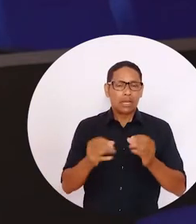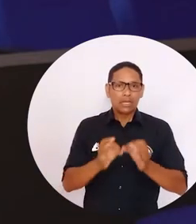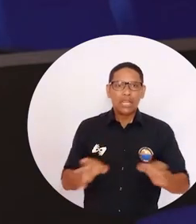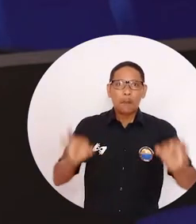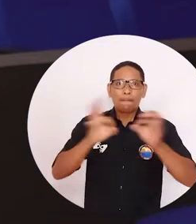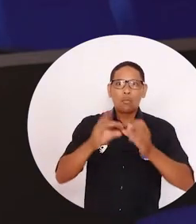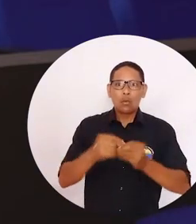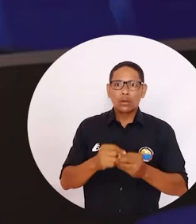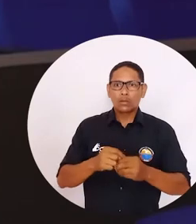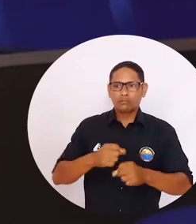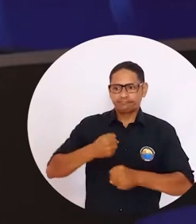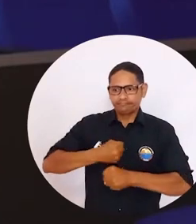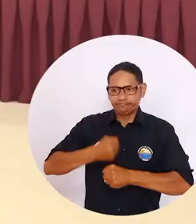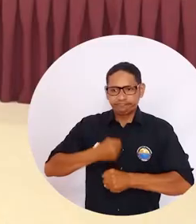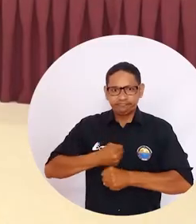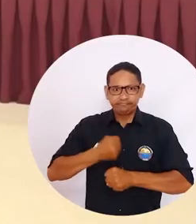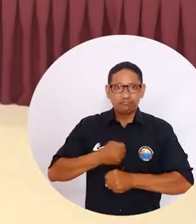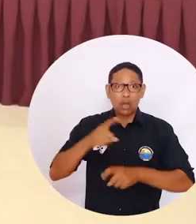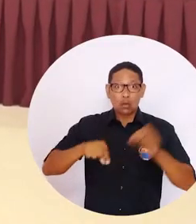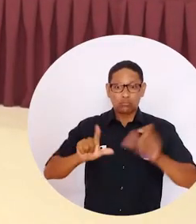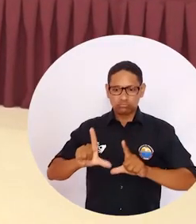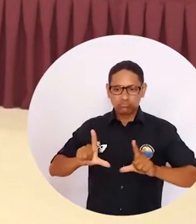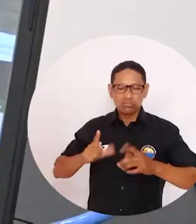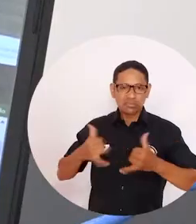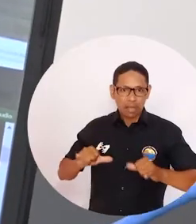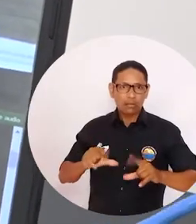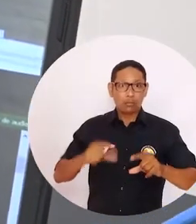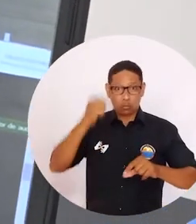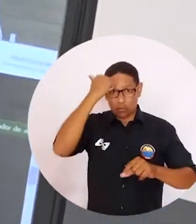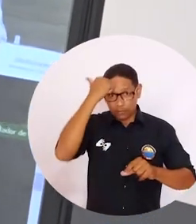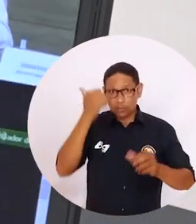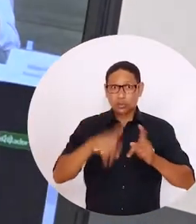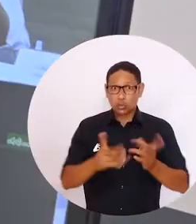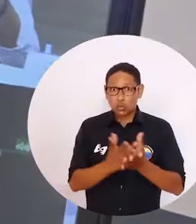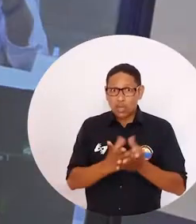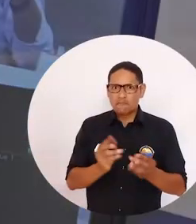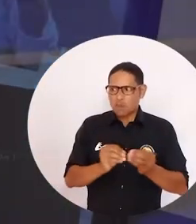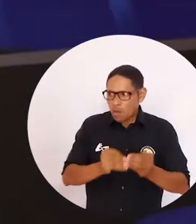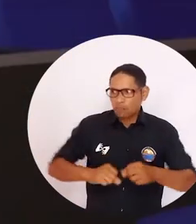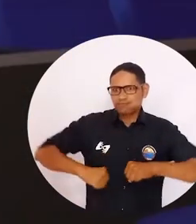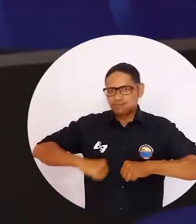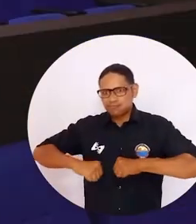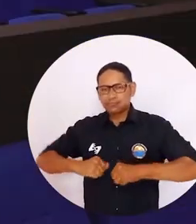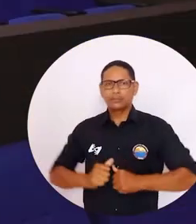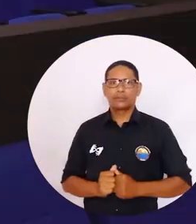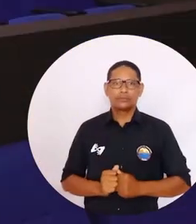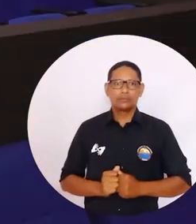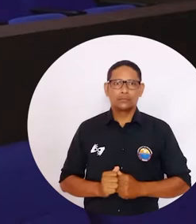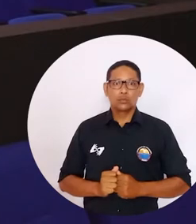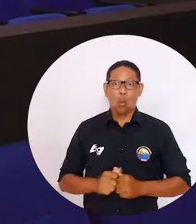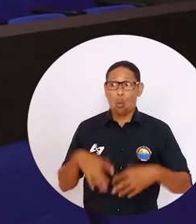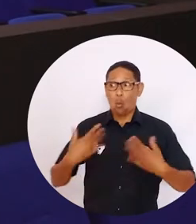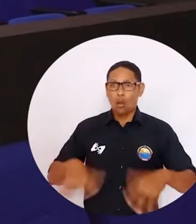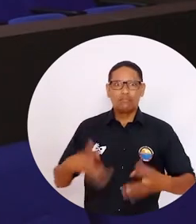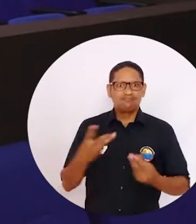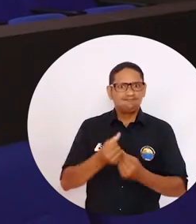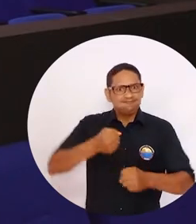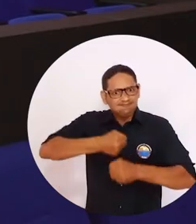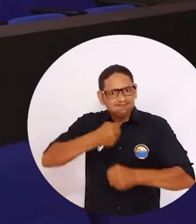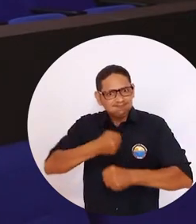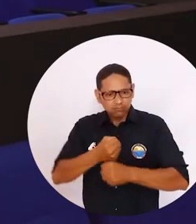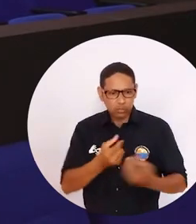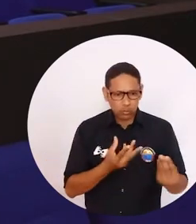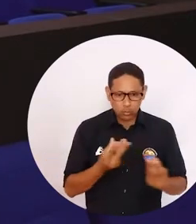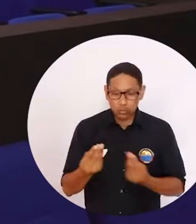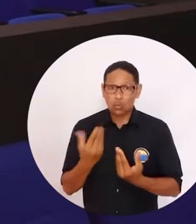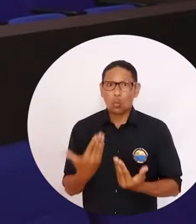Asimismo destacan la labor de los egresados, de los docentes, de los estudiantes y demás. La capacidad de trabajo